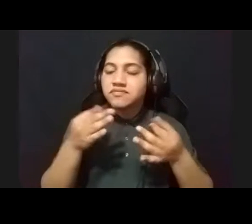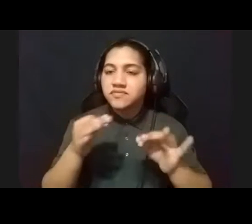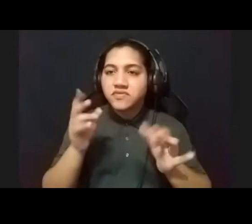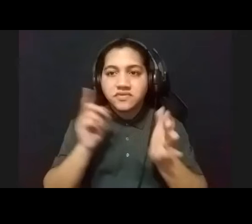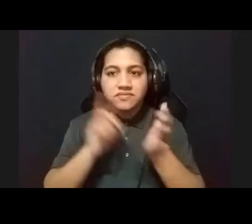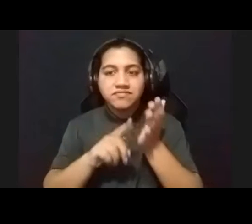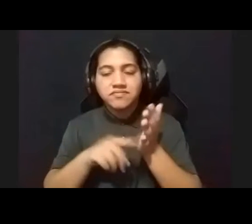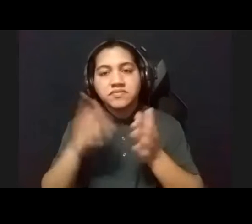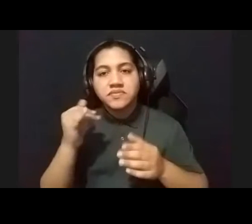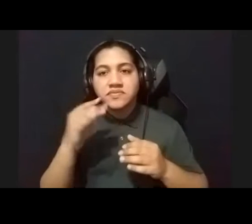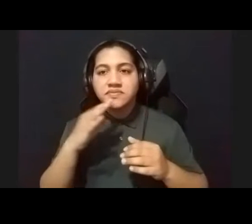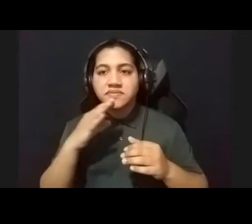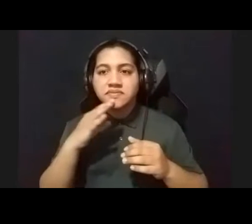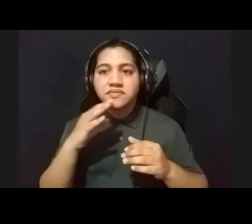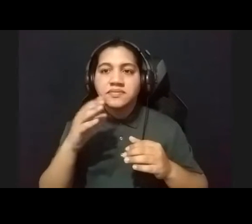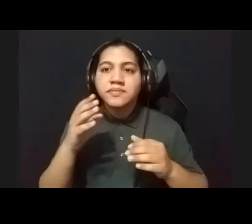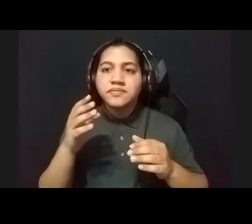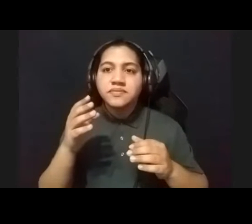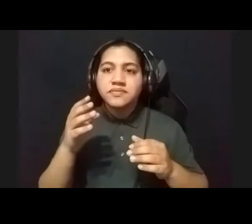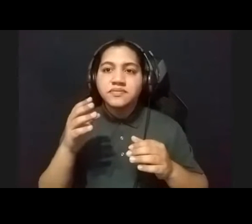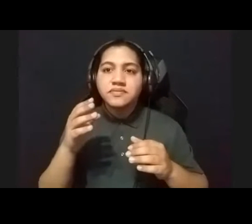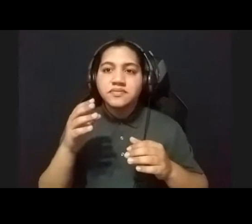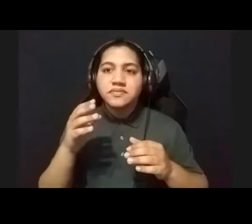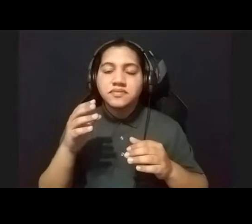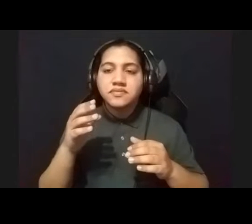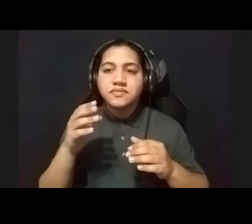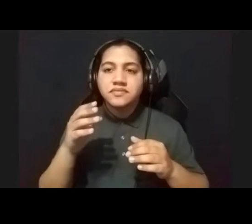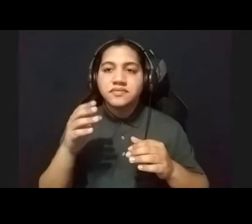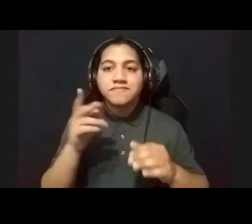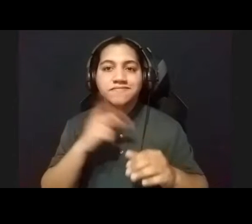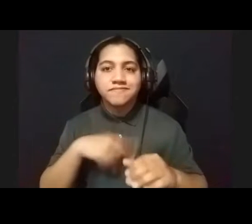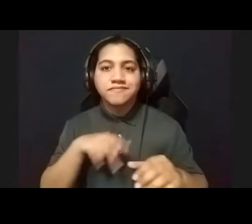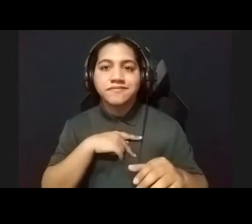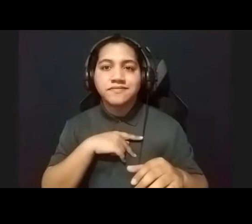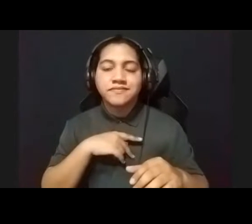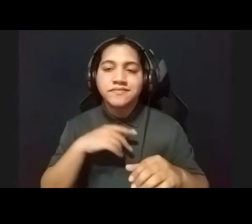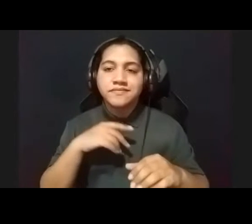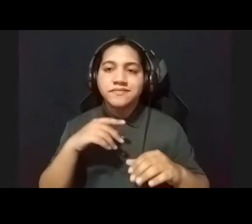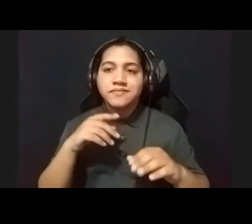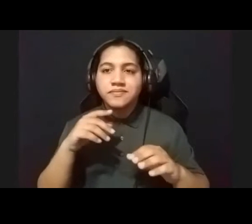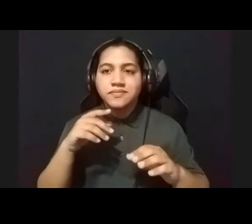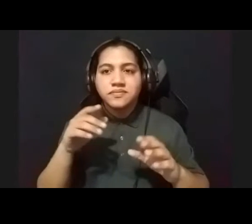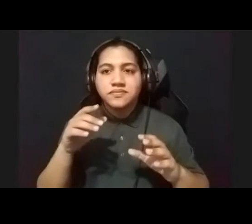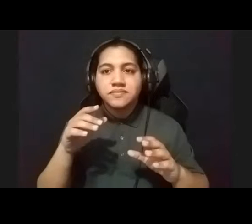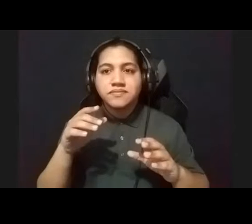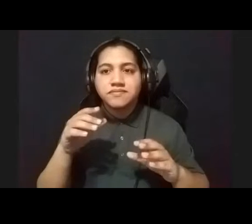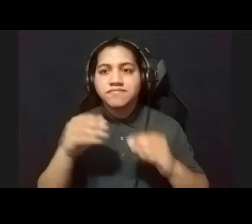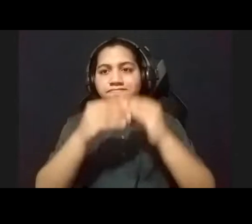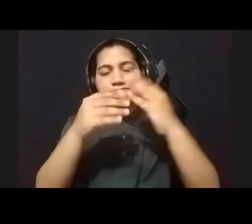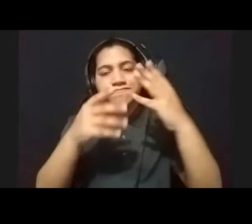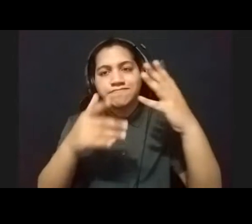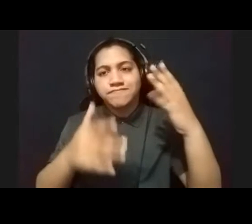porque hablando de ilustraciones de este personaje se han realizado infinidad